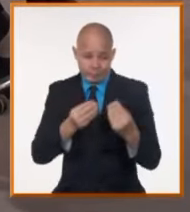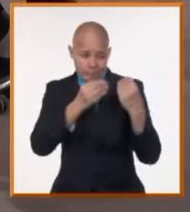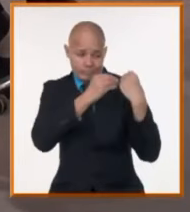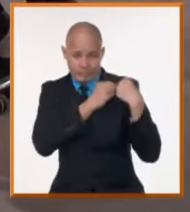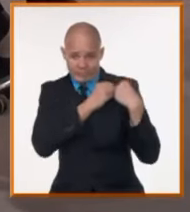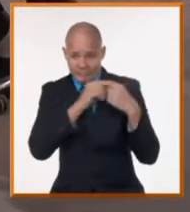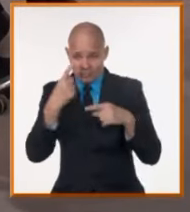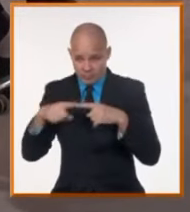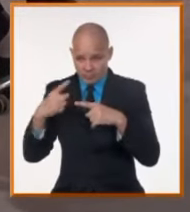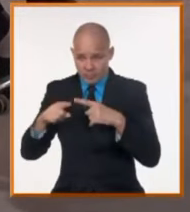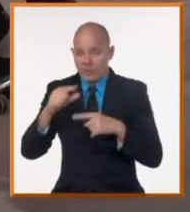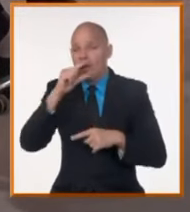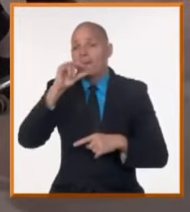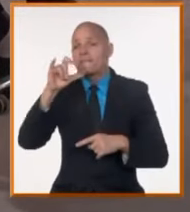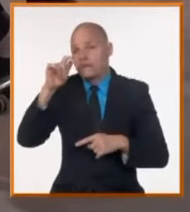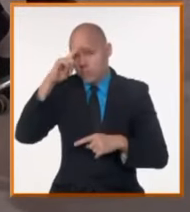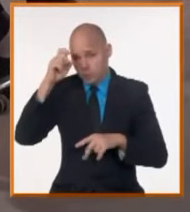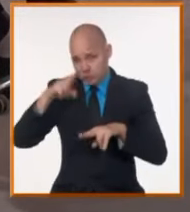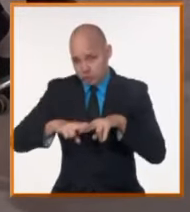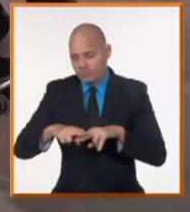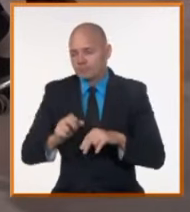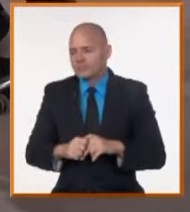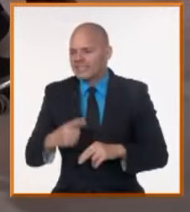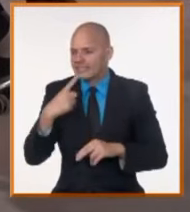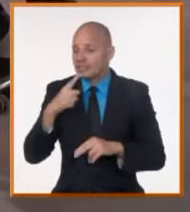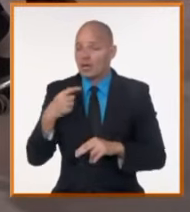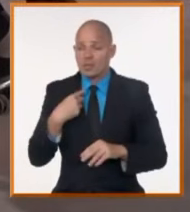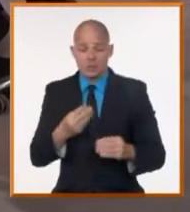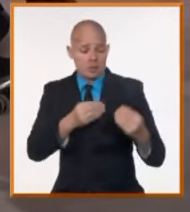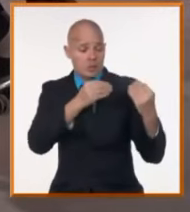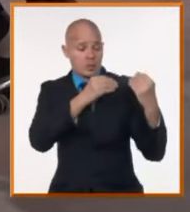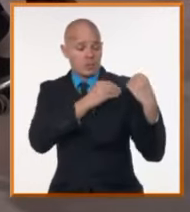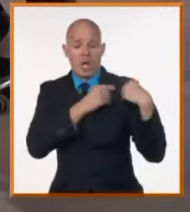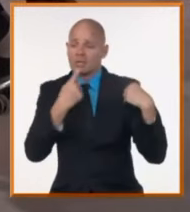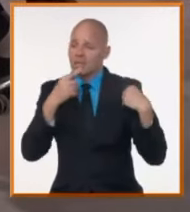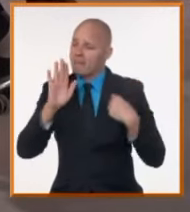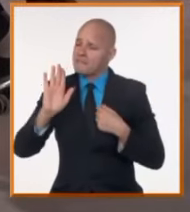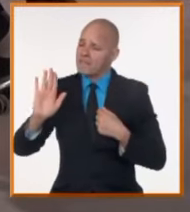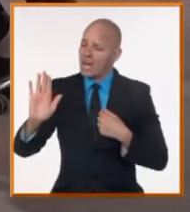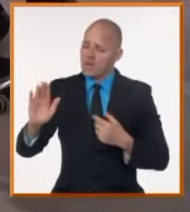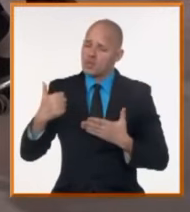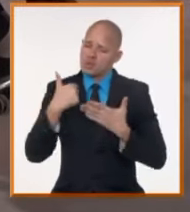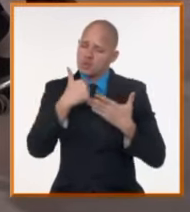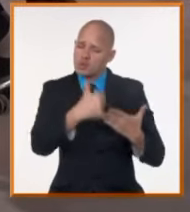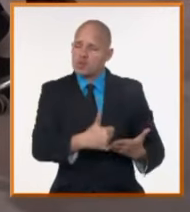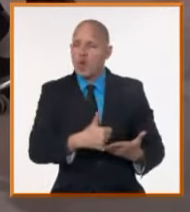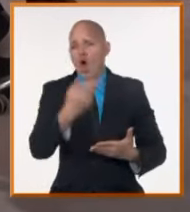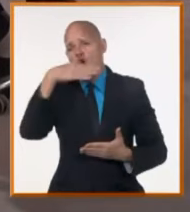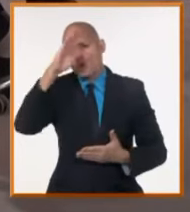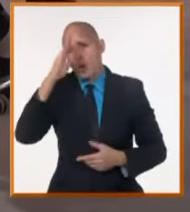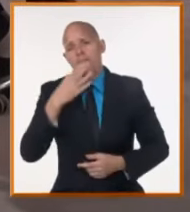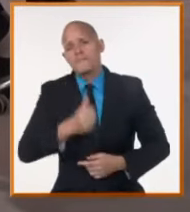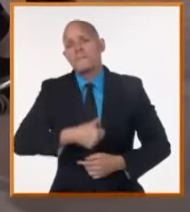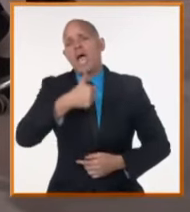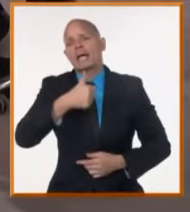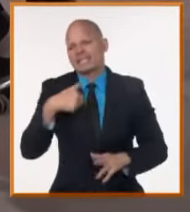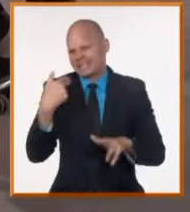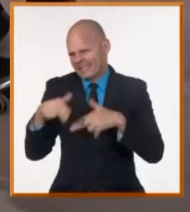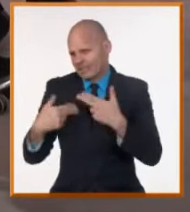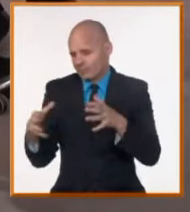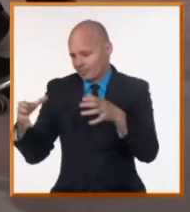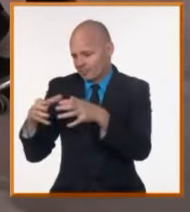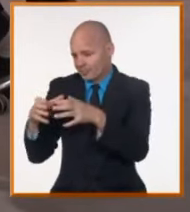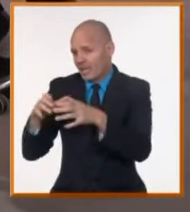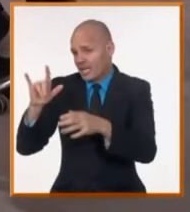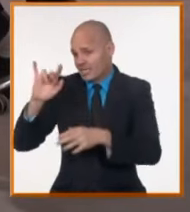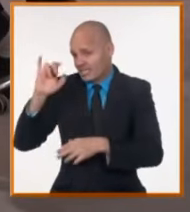llegara a la presidencia iba a mejorar la situación en Cuba. Puso de director de la CIA al especialista de guerra Holanda.